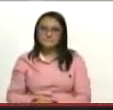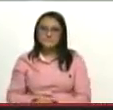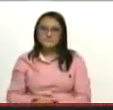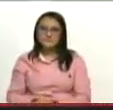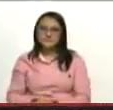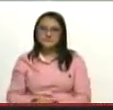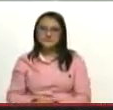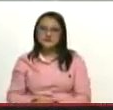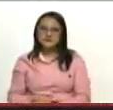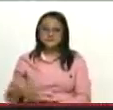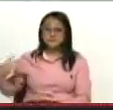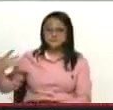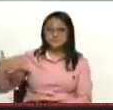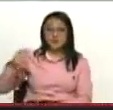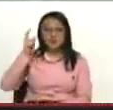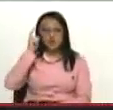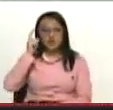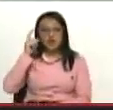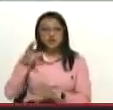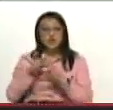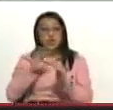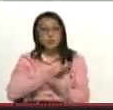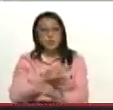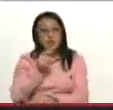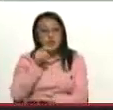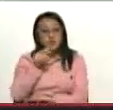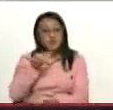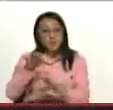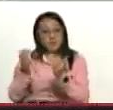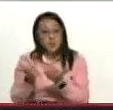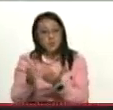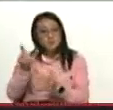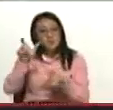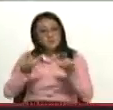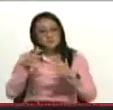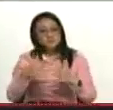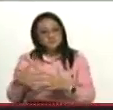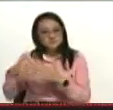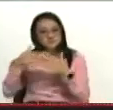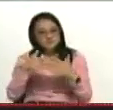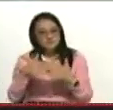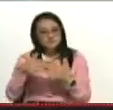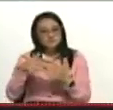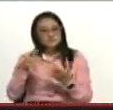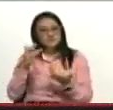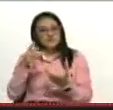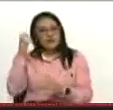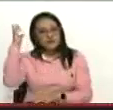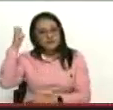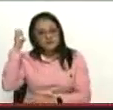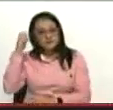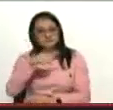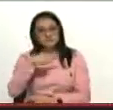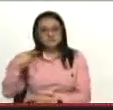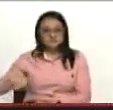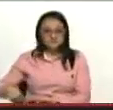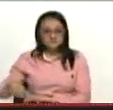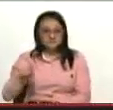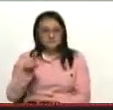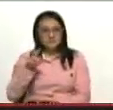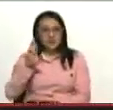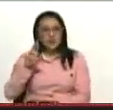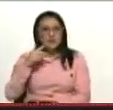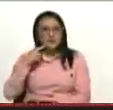en nuestros días todos los poderes del mundo Los Americanos los europeos los chinos los rusos